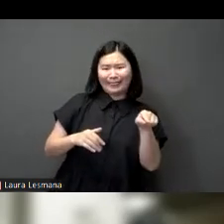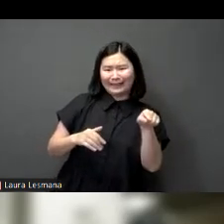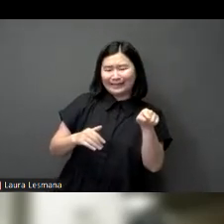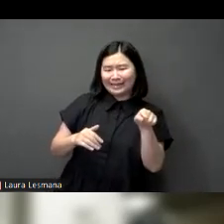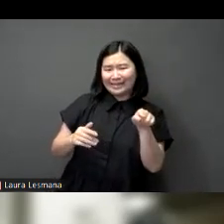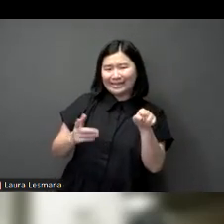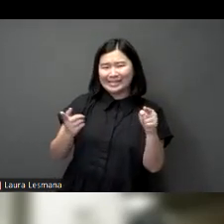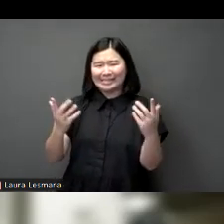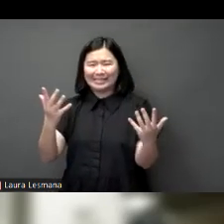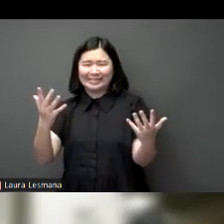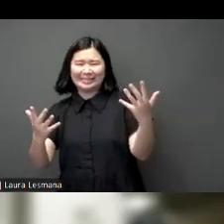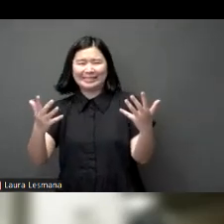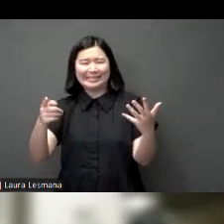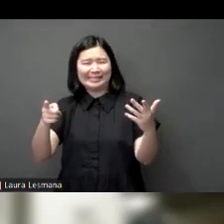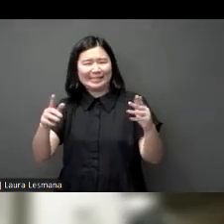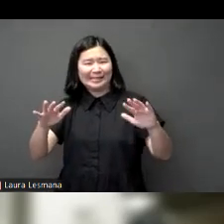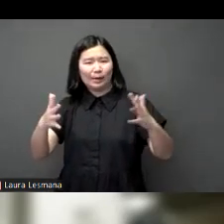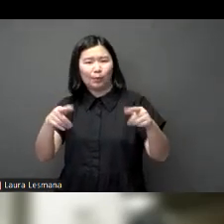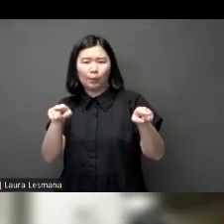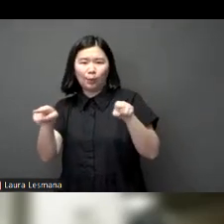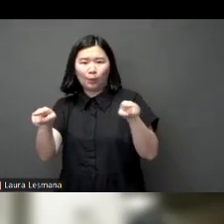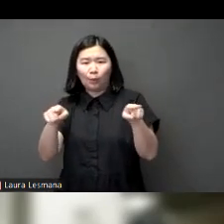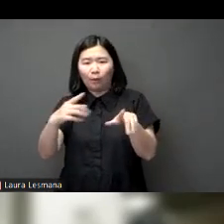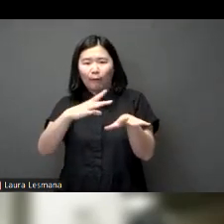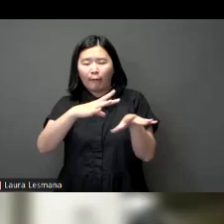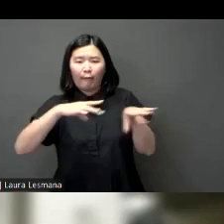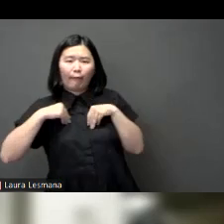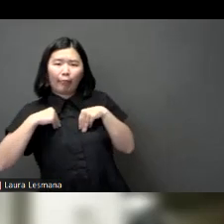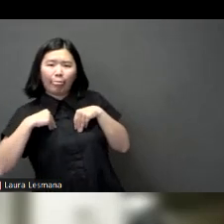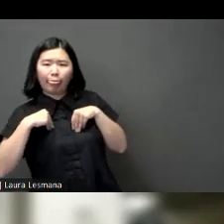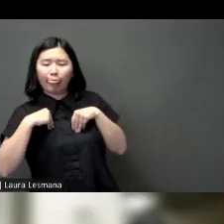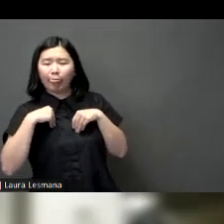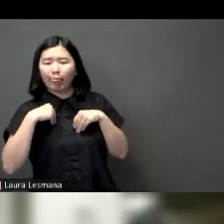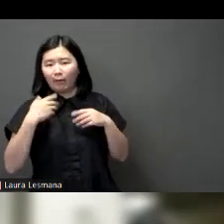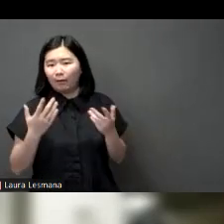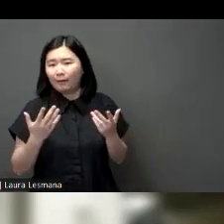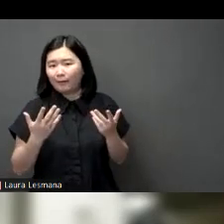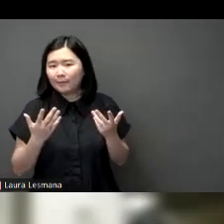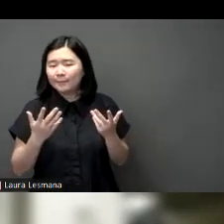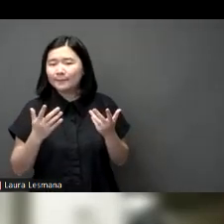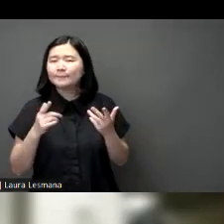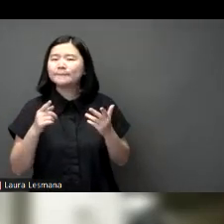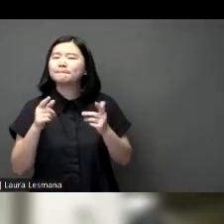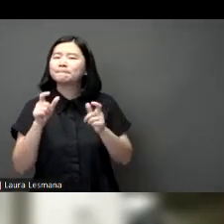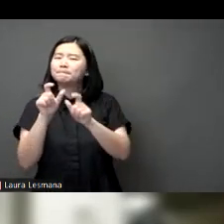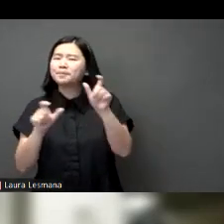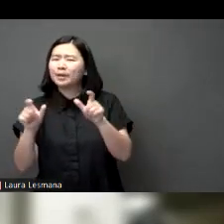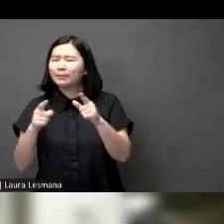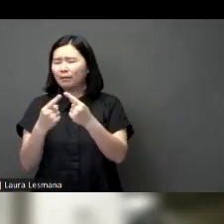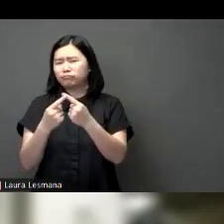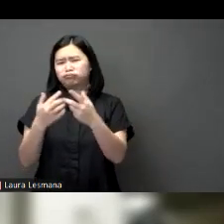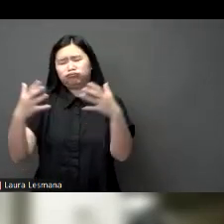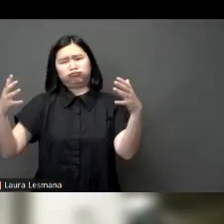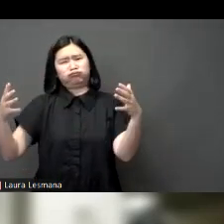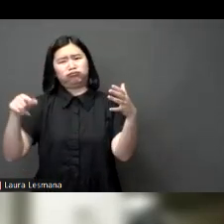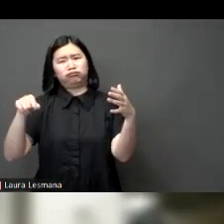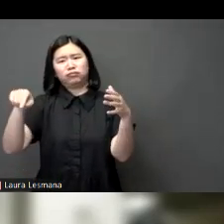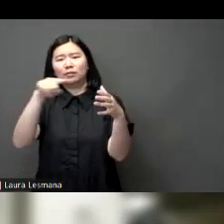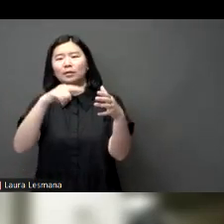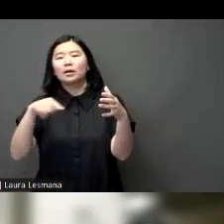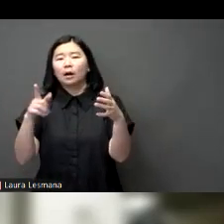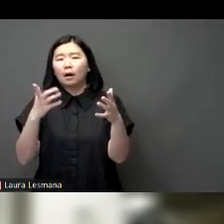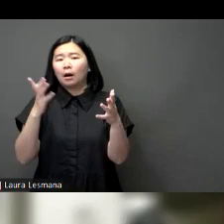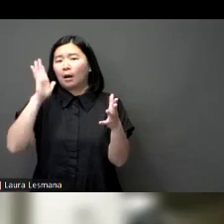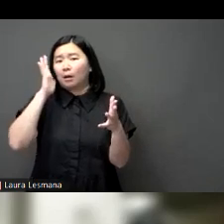hacen persistencia, ¿cierto?, van a progresar de lesiones de bajo grado a alto grado y luego a cáncer. Por lo